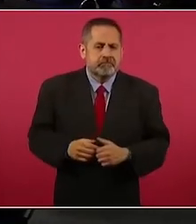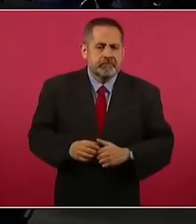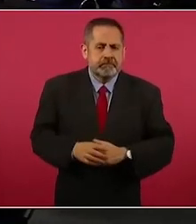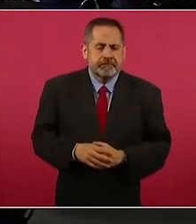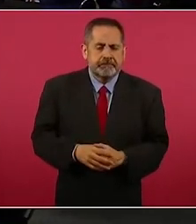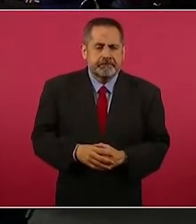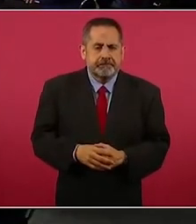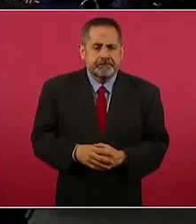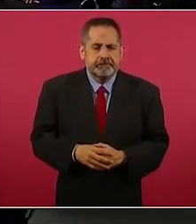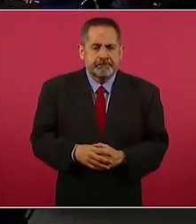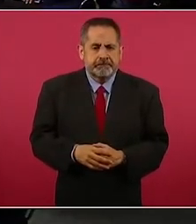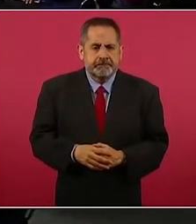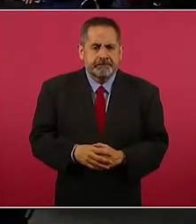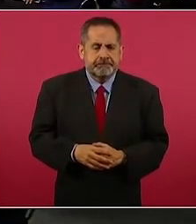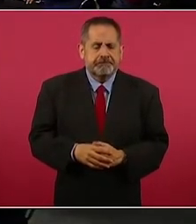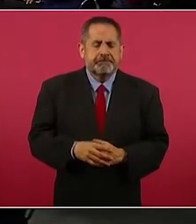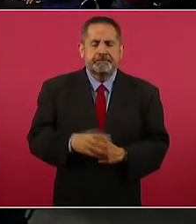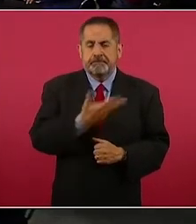Yo siento que